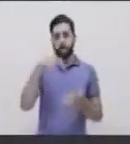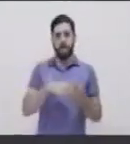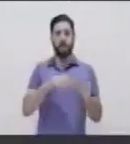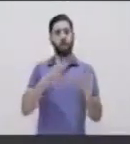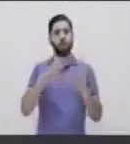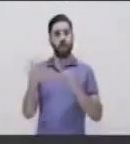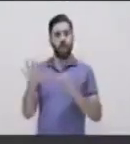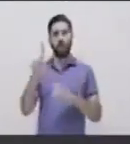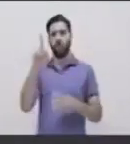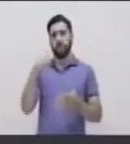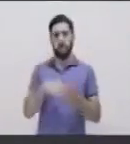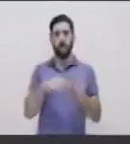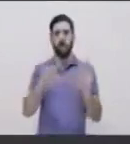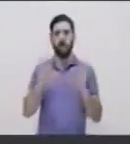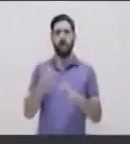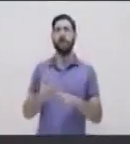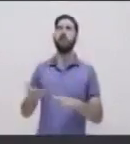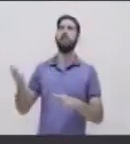1800, principios de 1900.